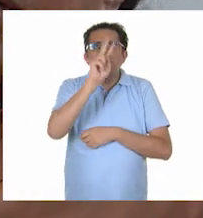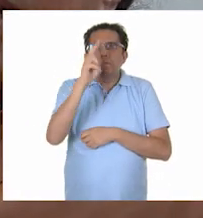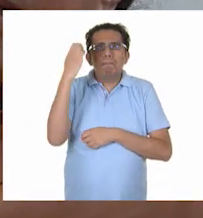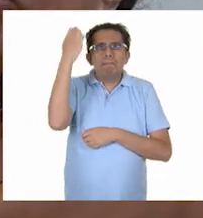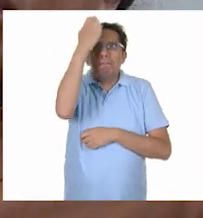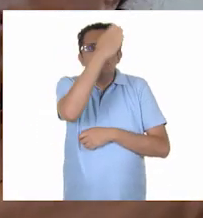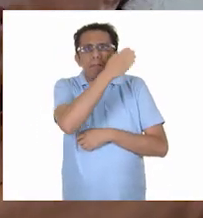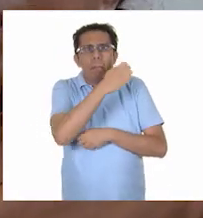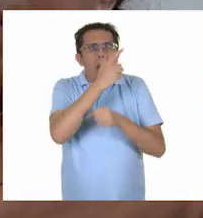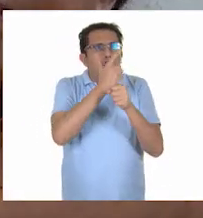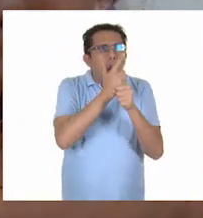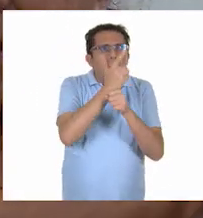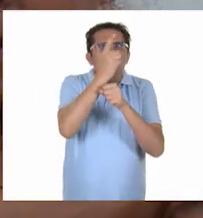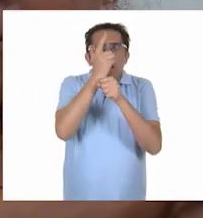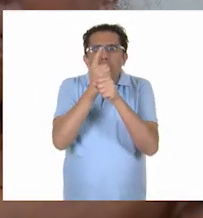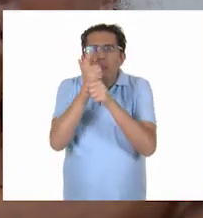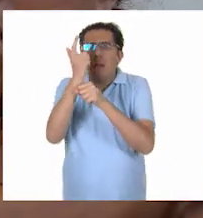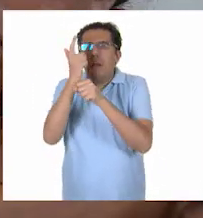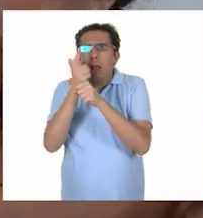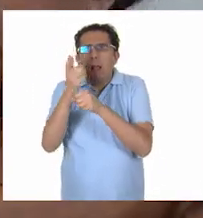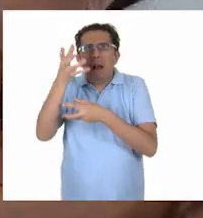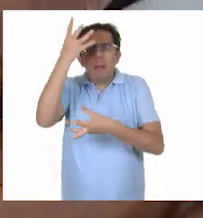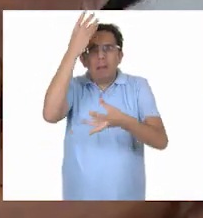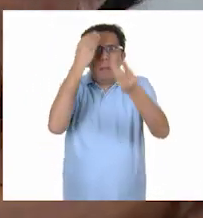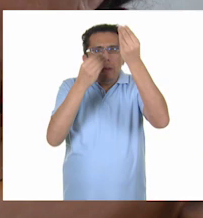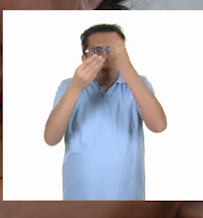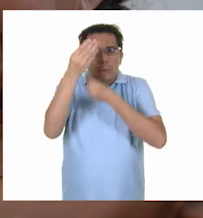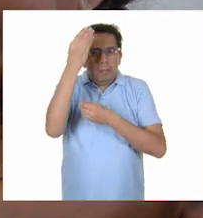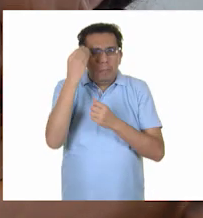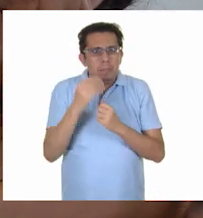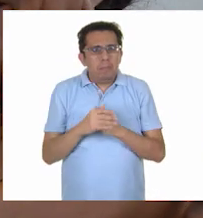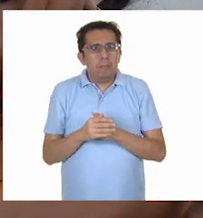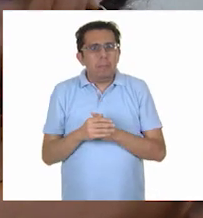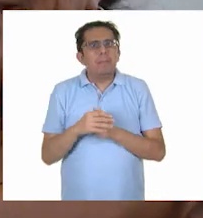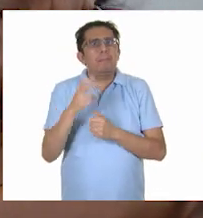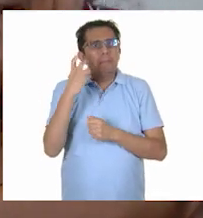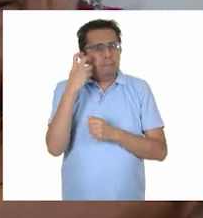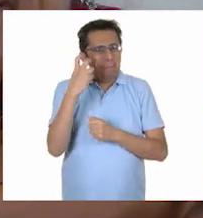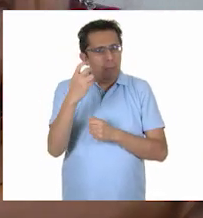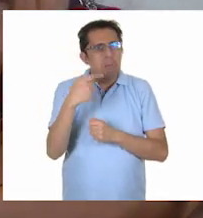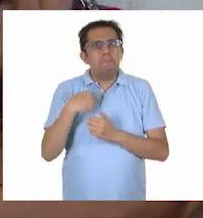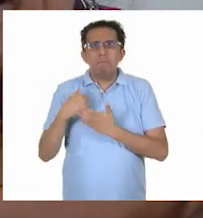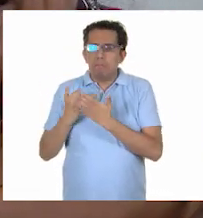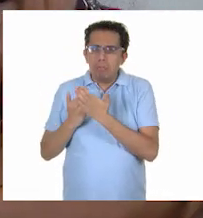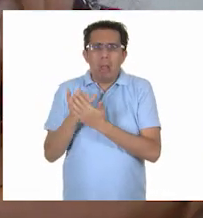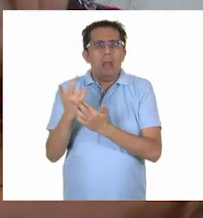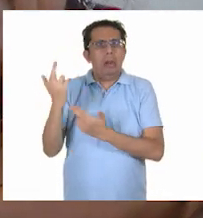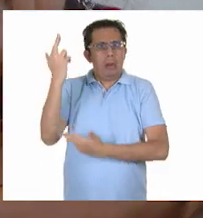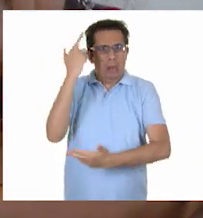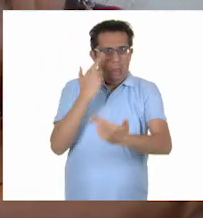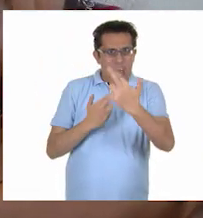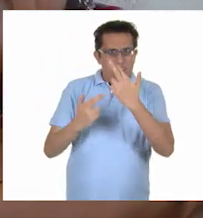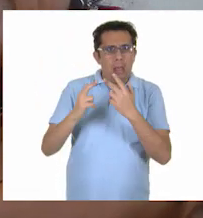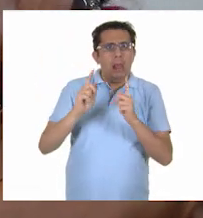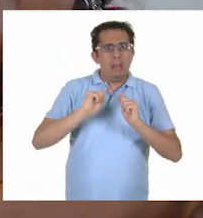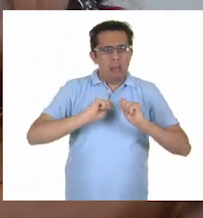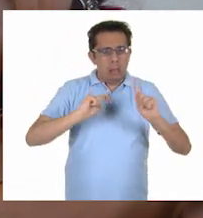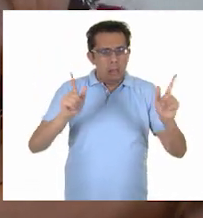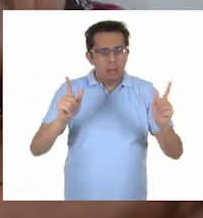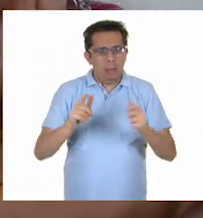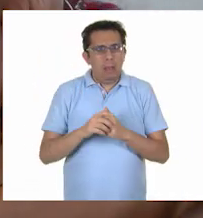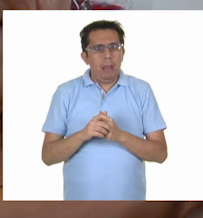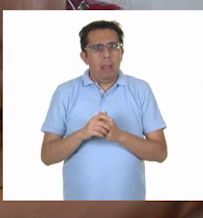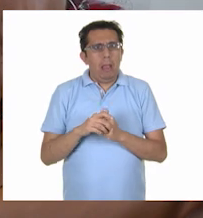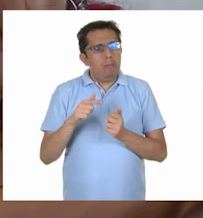descubrir lo que la intuición le estaba enseñando. Y es ahí que decide regresar a Tlaxcala y que